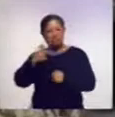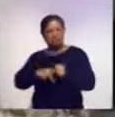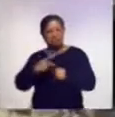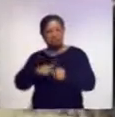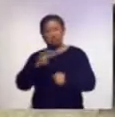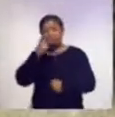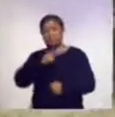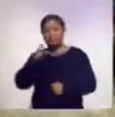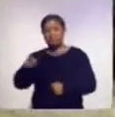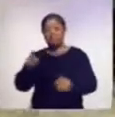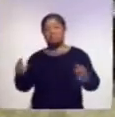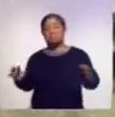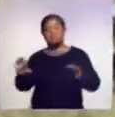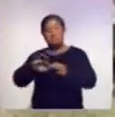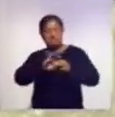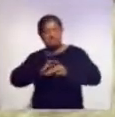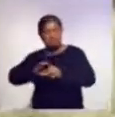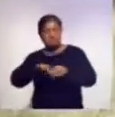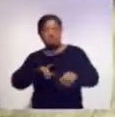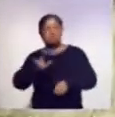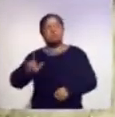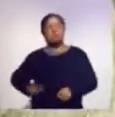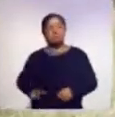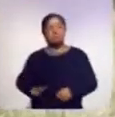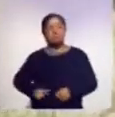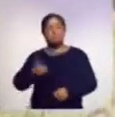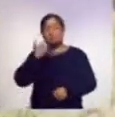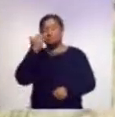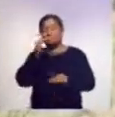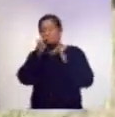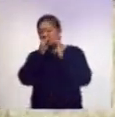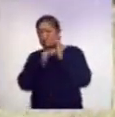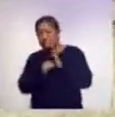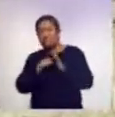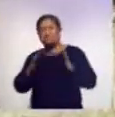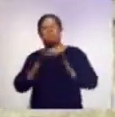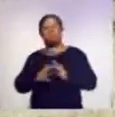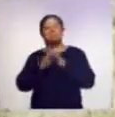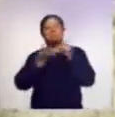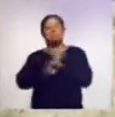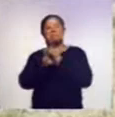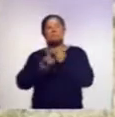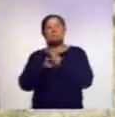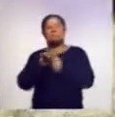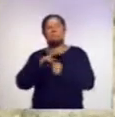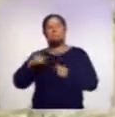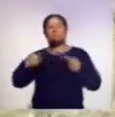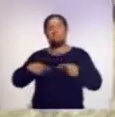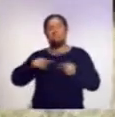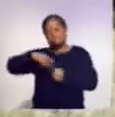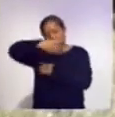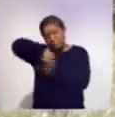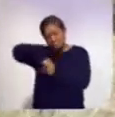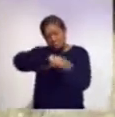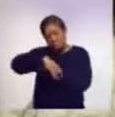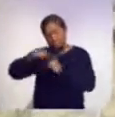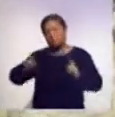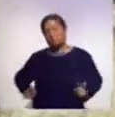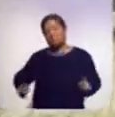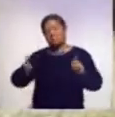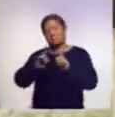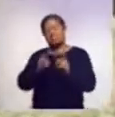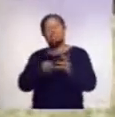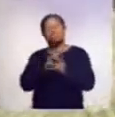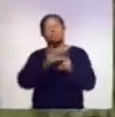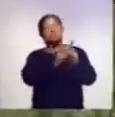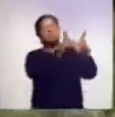en colaboración con el gobierno están tratando de minimizar el conflicto entre humanos y elefantes, estableciendo cercas alrededor de hábitats de